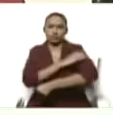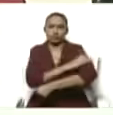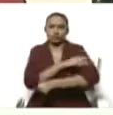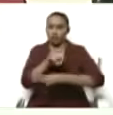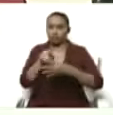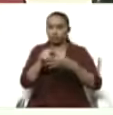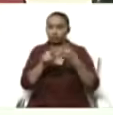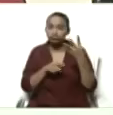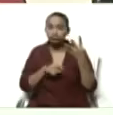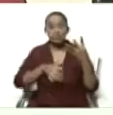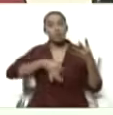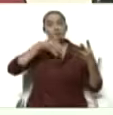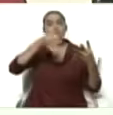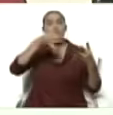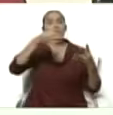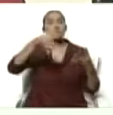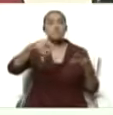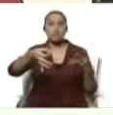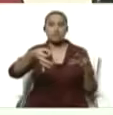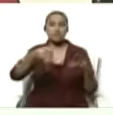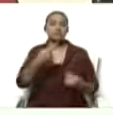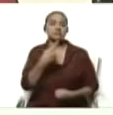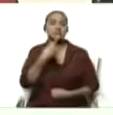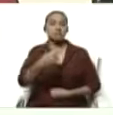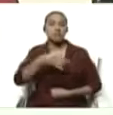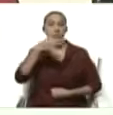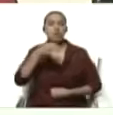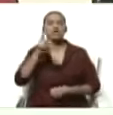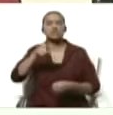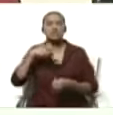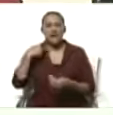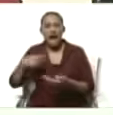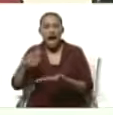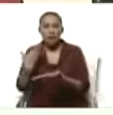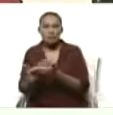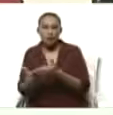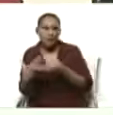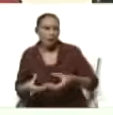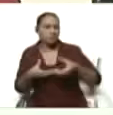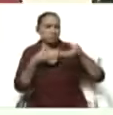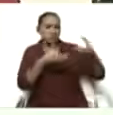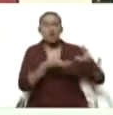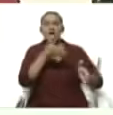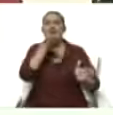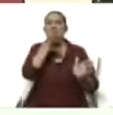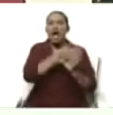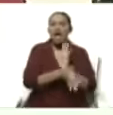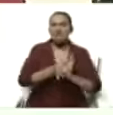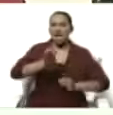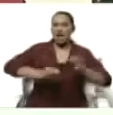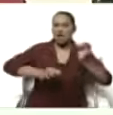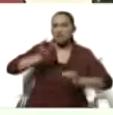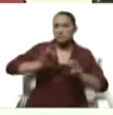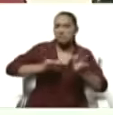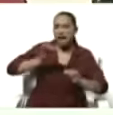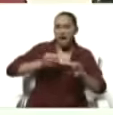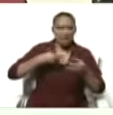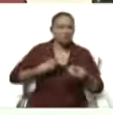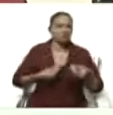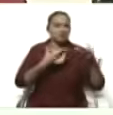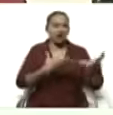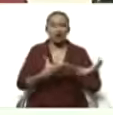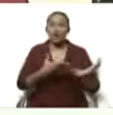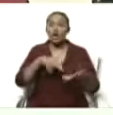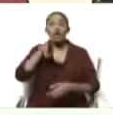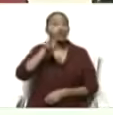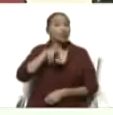más famosos diciendo que van a entrar a las pruebas que van a consignar las pruebas ante los tribunales ante los organismos competentes